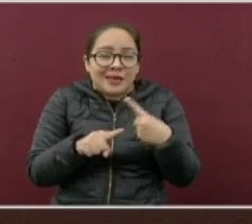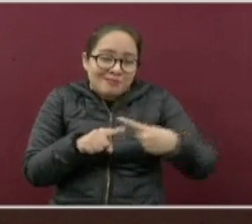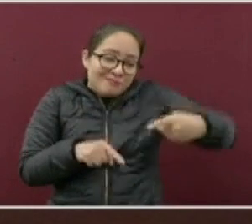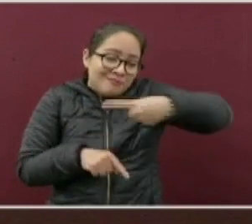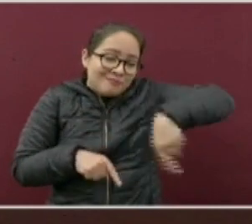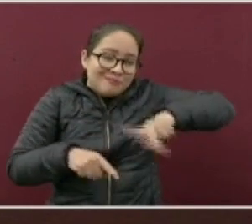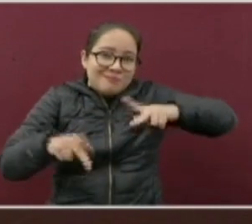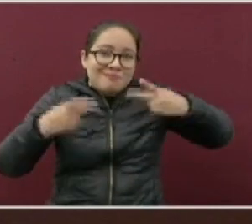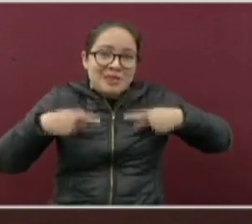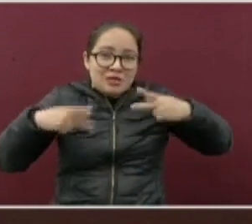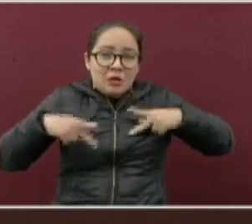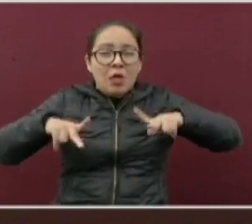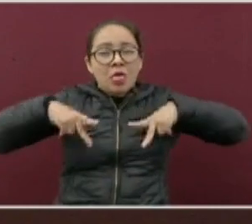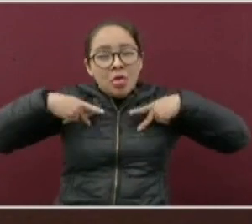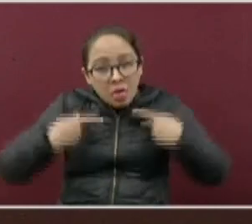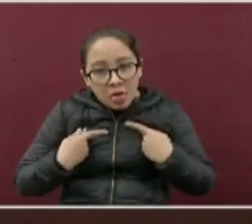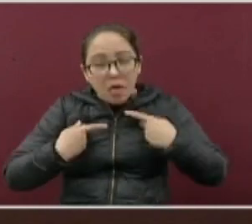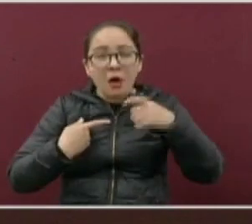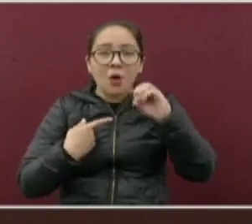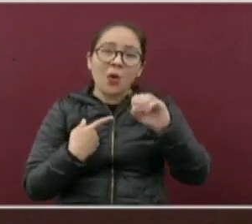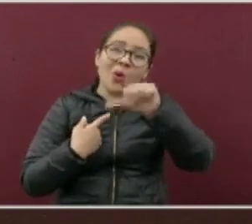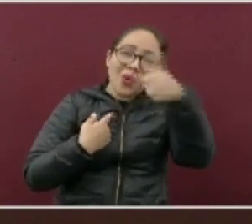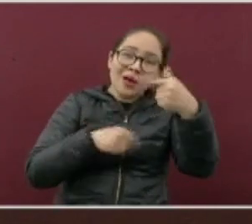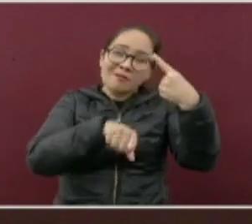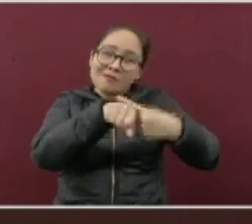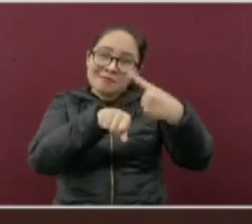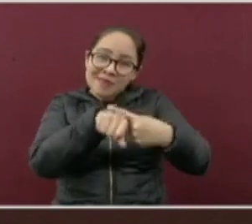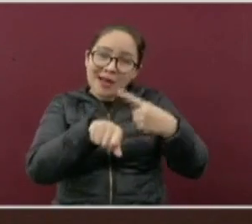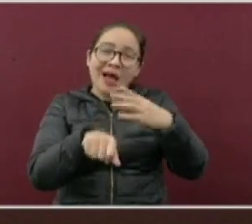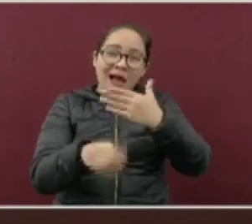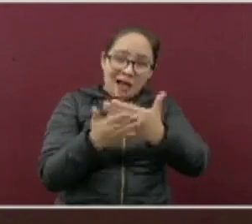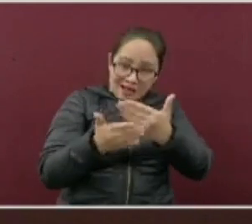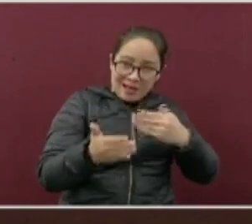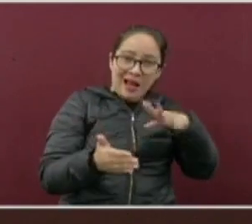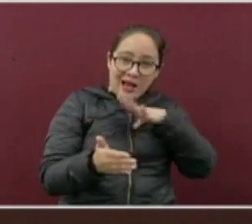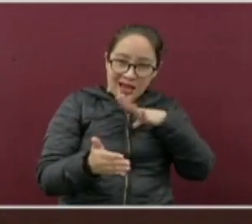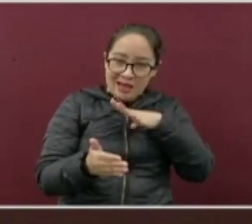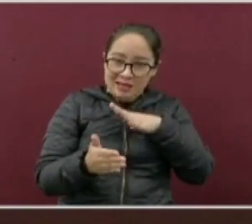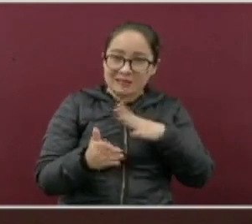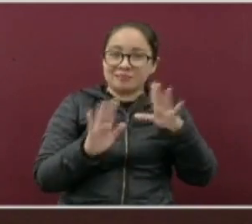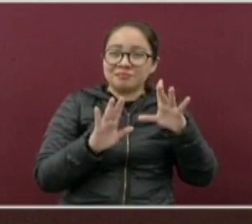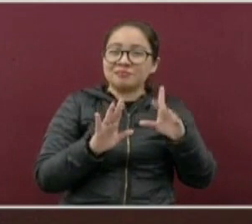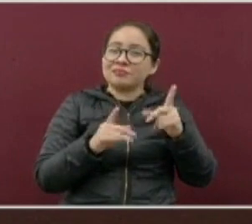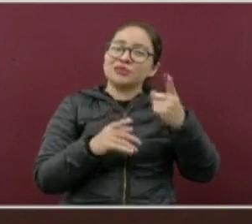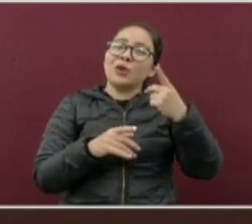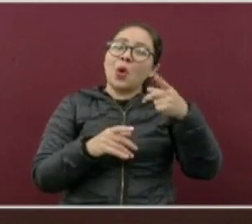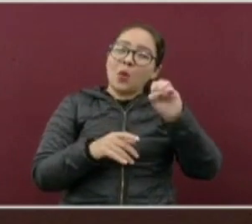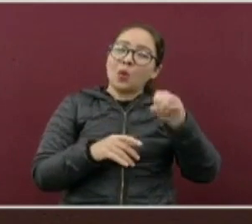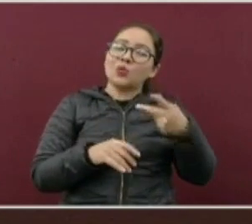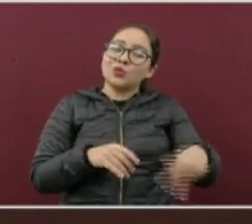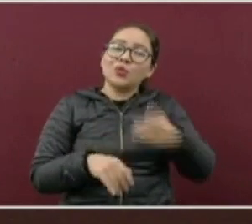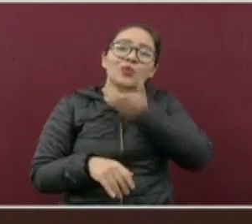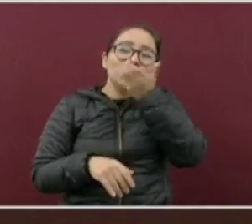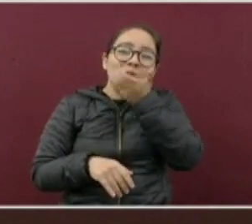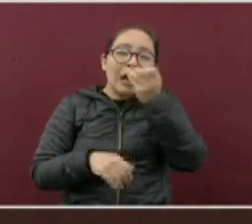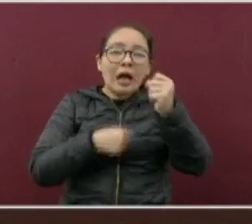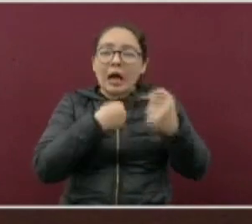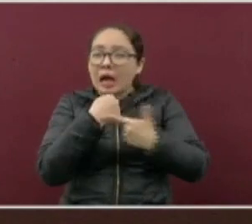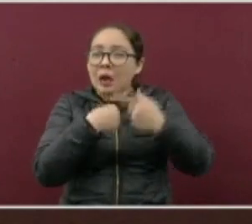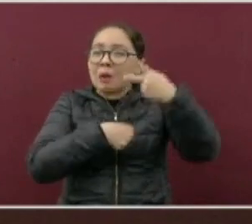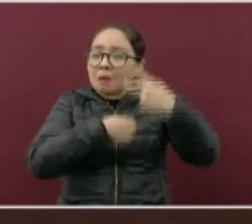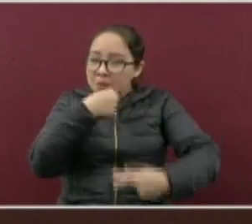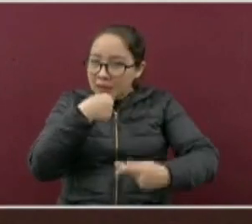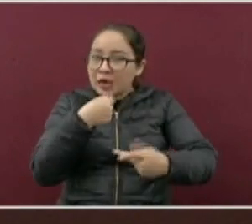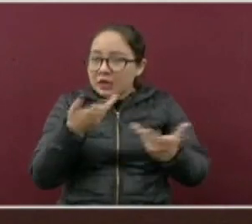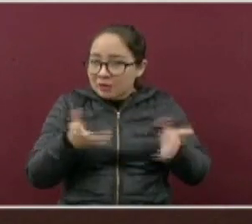enfermedad crónica o tienen algún otro factor de riesgo, como los hemos estado mencionando reiteradamente